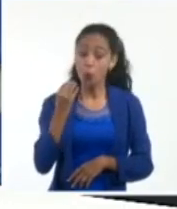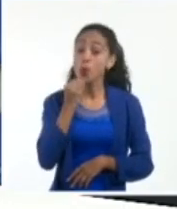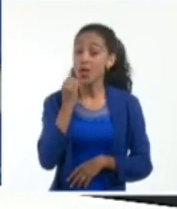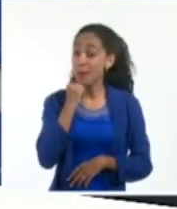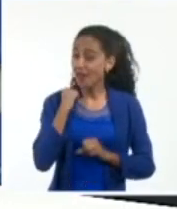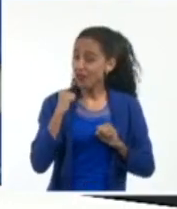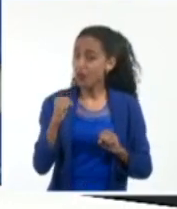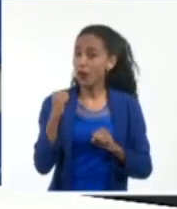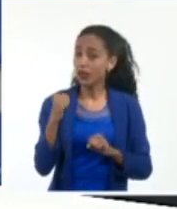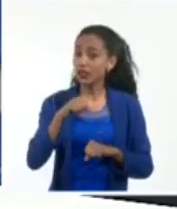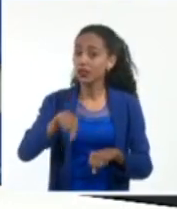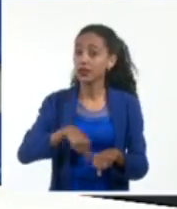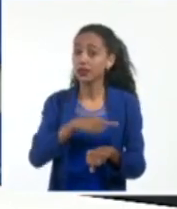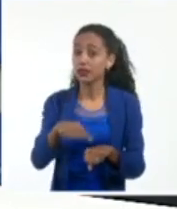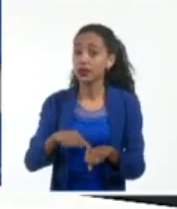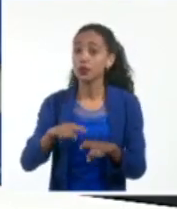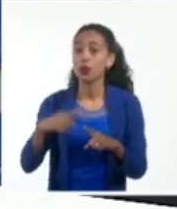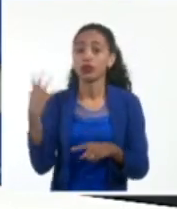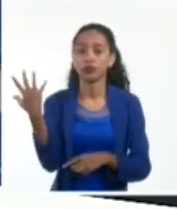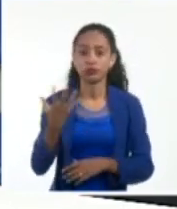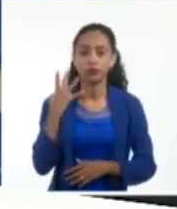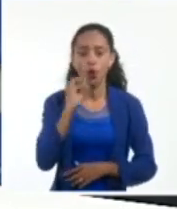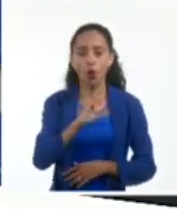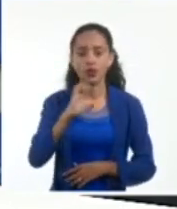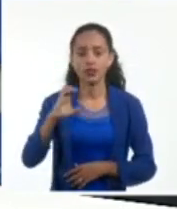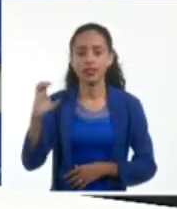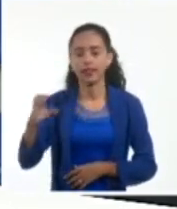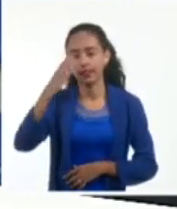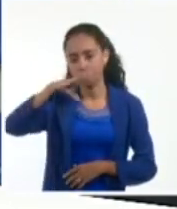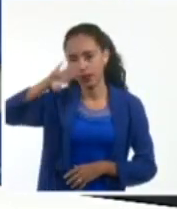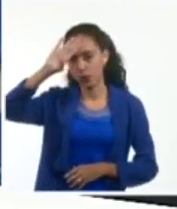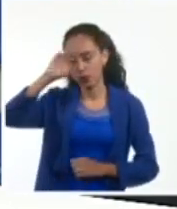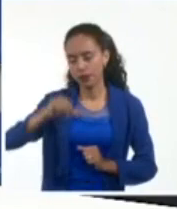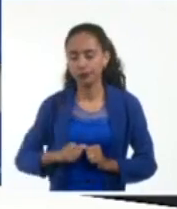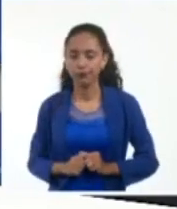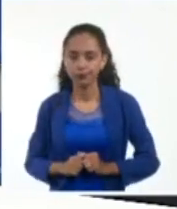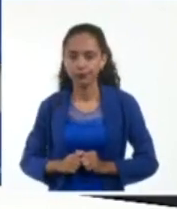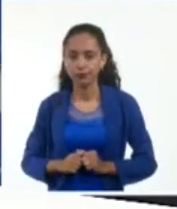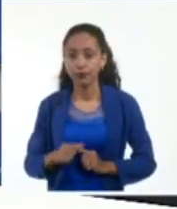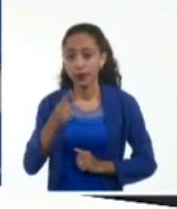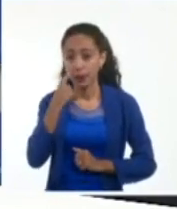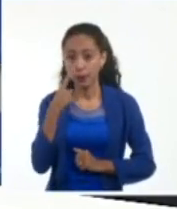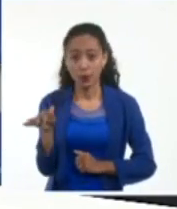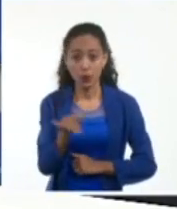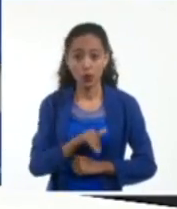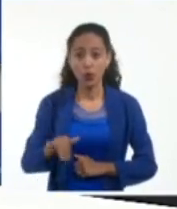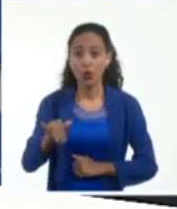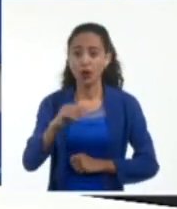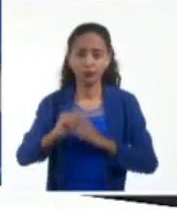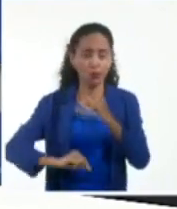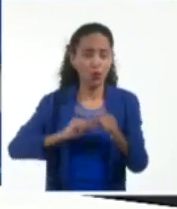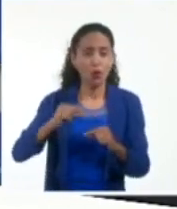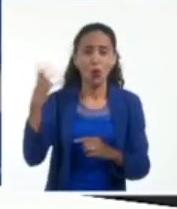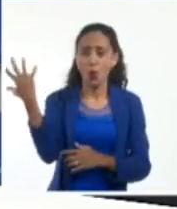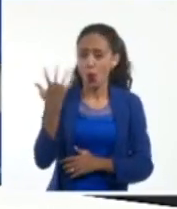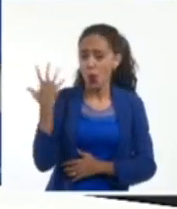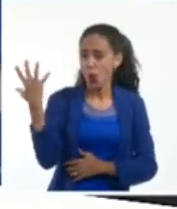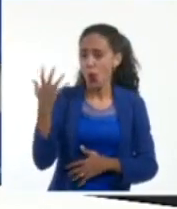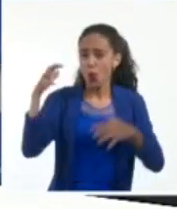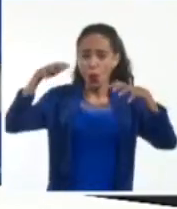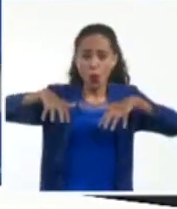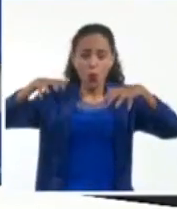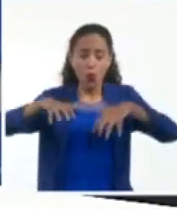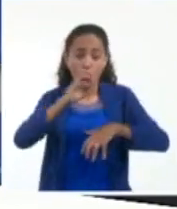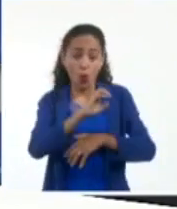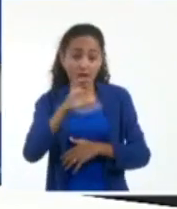próximas horas durante su movimiento al occidente del país. Teniendo en cuenta que continúan deteriorándose las condiciones del tiempo para la